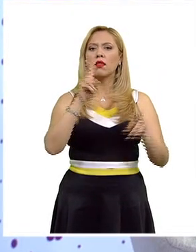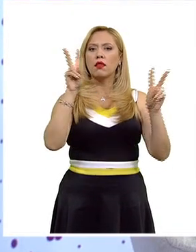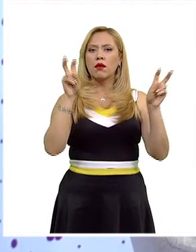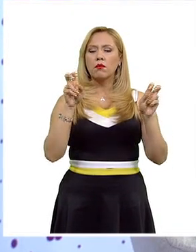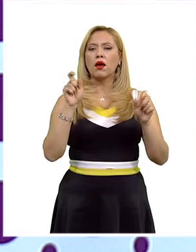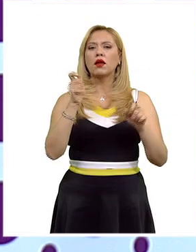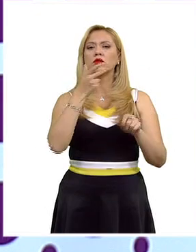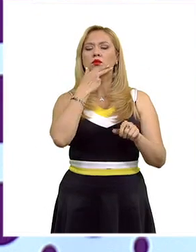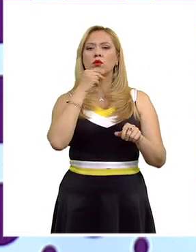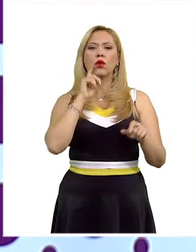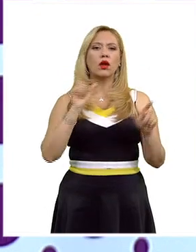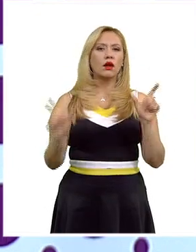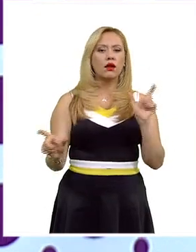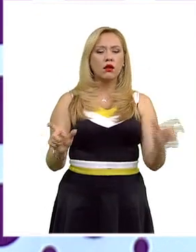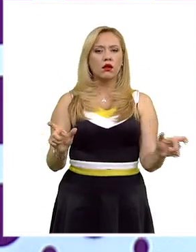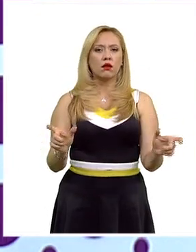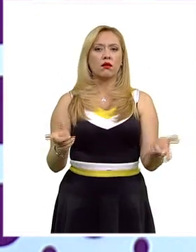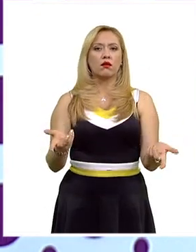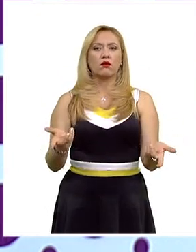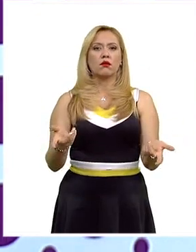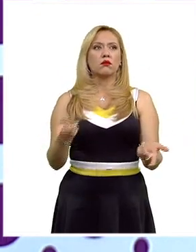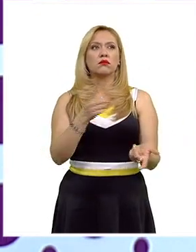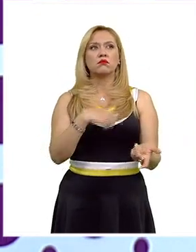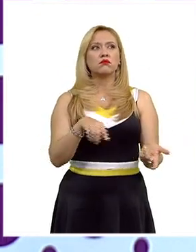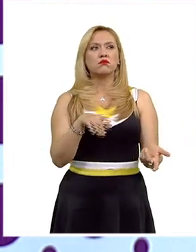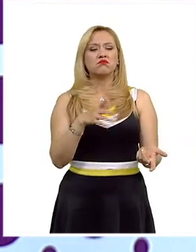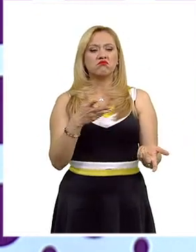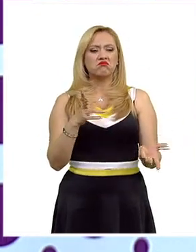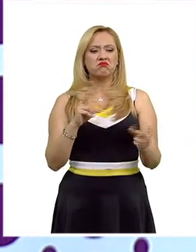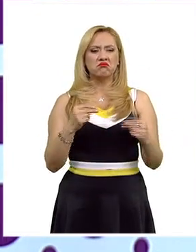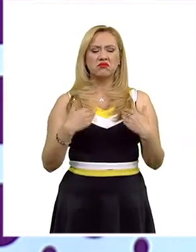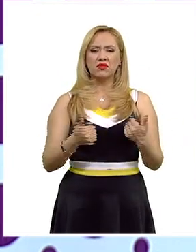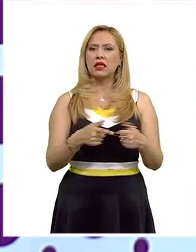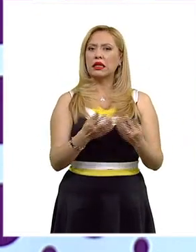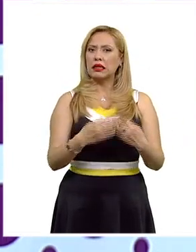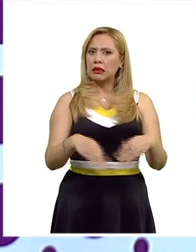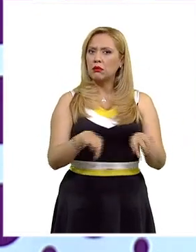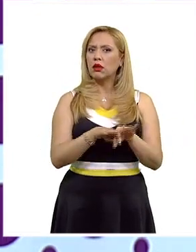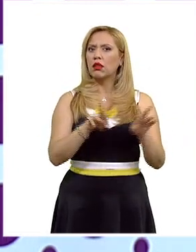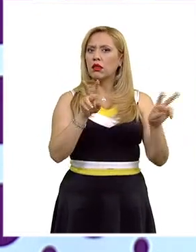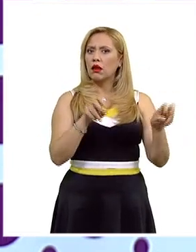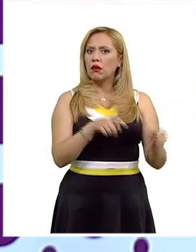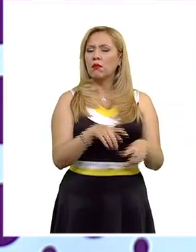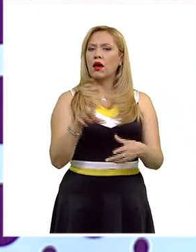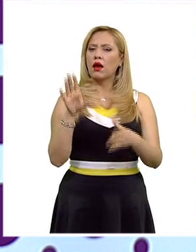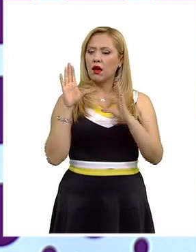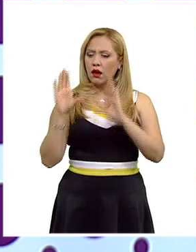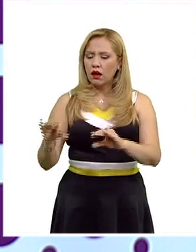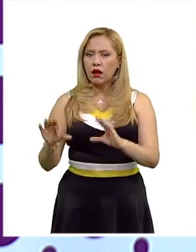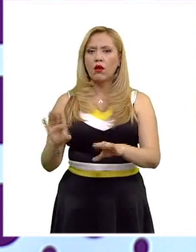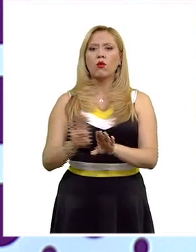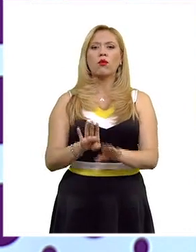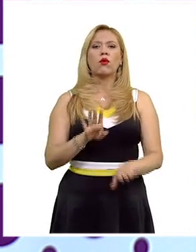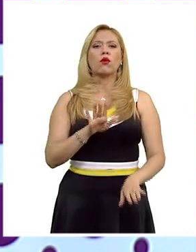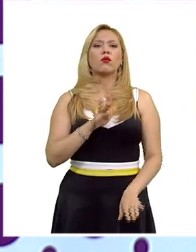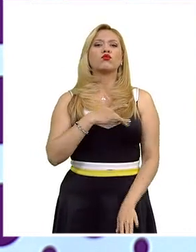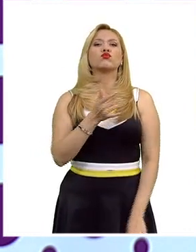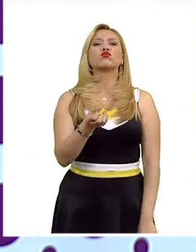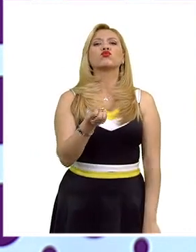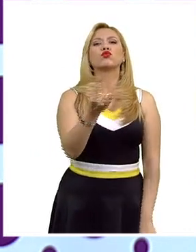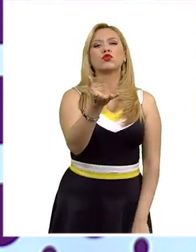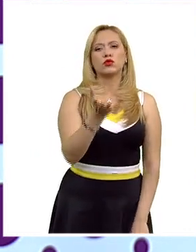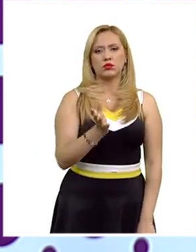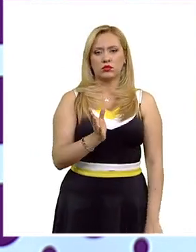toman decisiones no tienen bien claro por qué este tema es importante y que no se trata de una dádiva, ni se trata de un